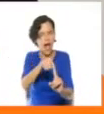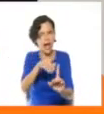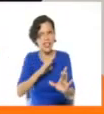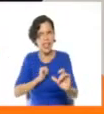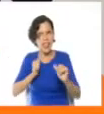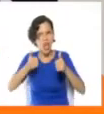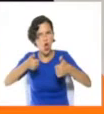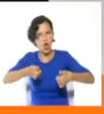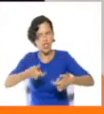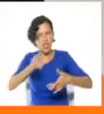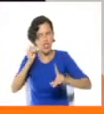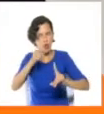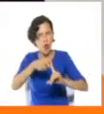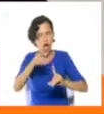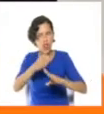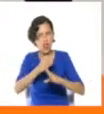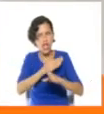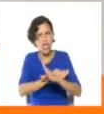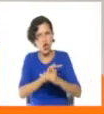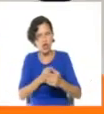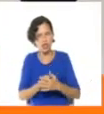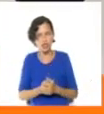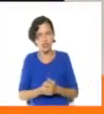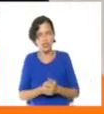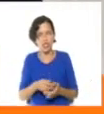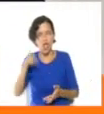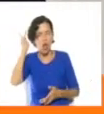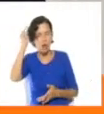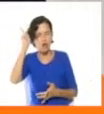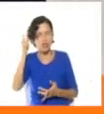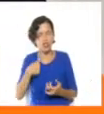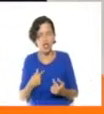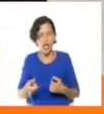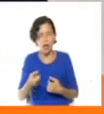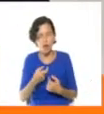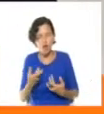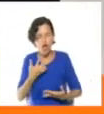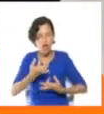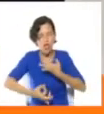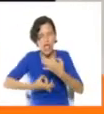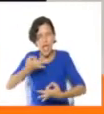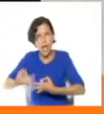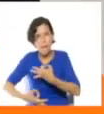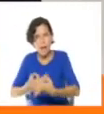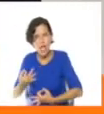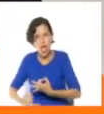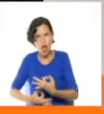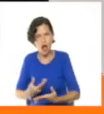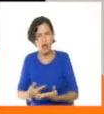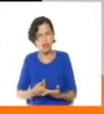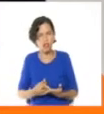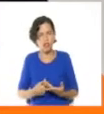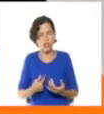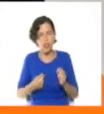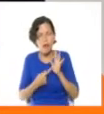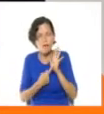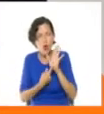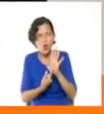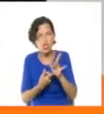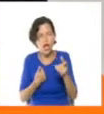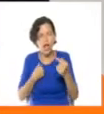que es lo que hemos tratado de enfocar desde los objetivos anteriores que los profesores han